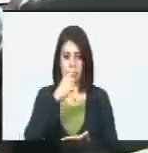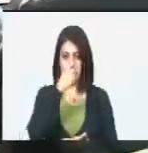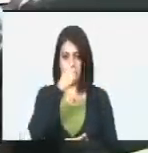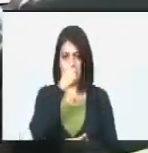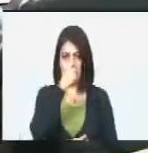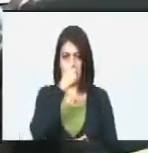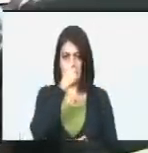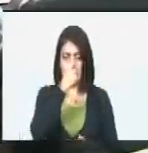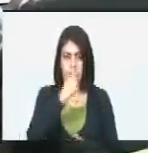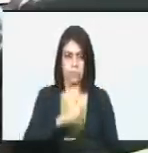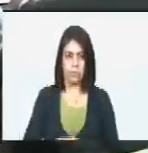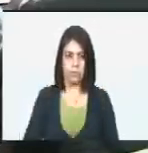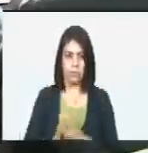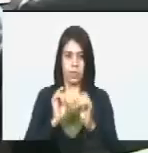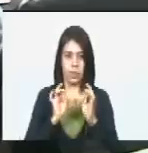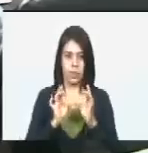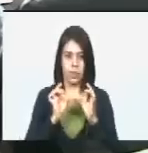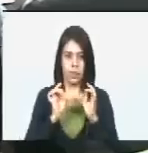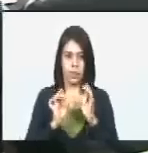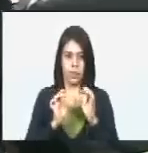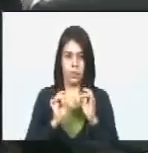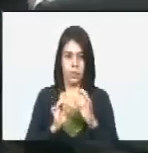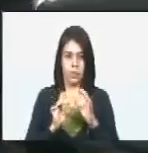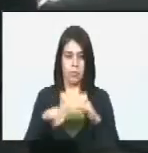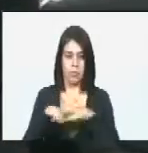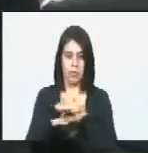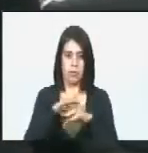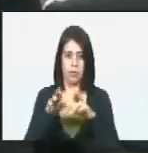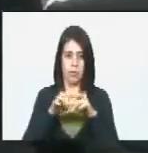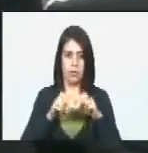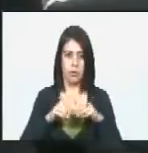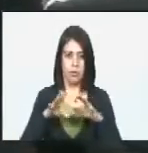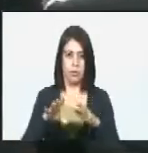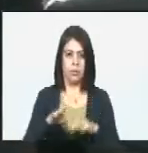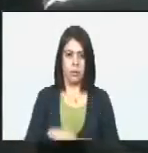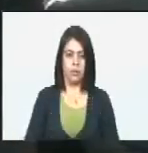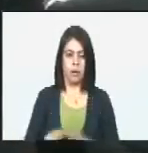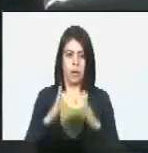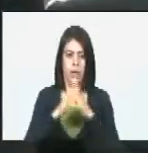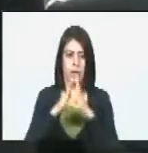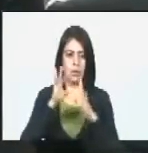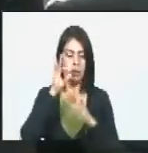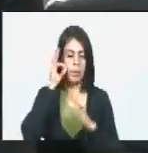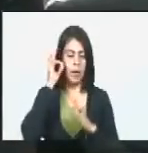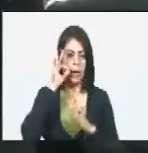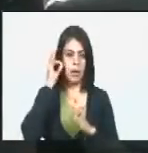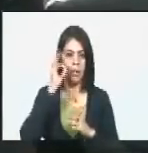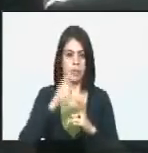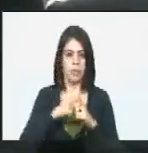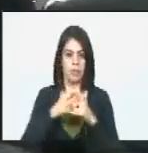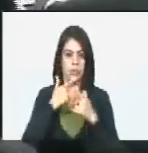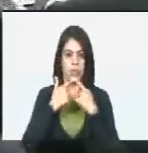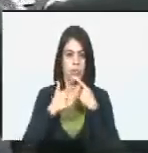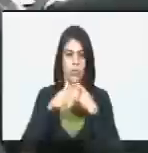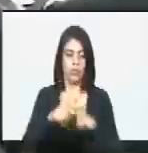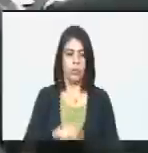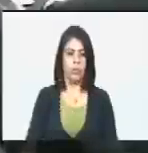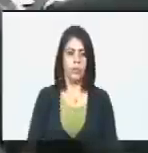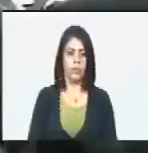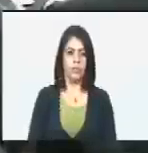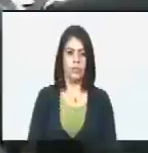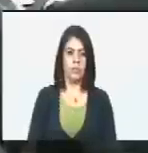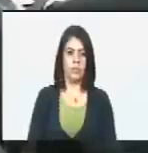de duelo que está en la Cancillería, en la Casa Amarilla, yo decía que tampoco